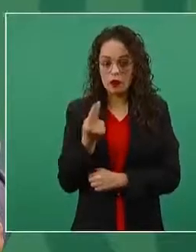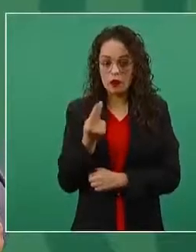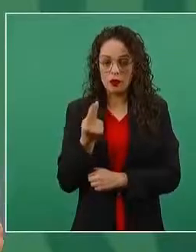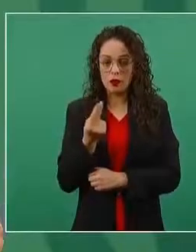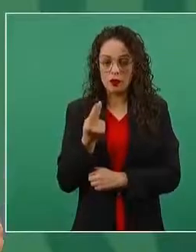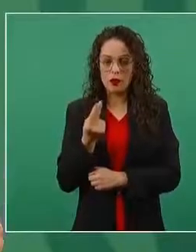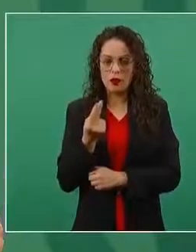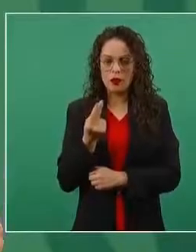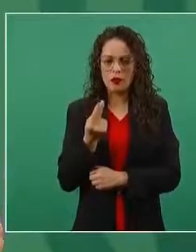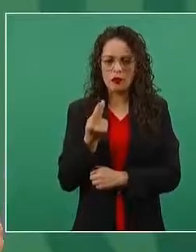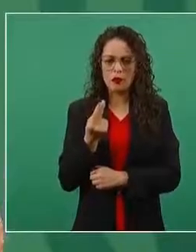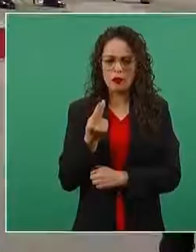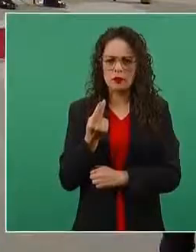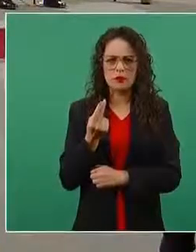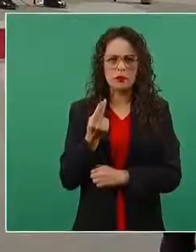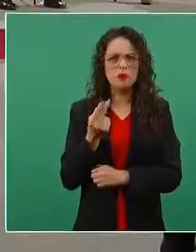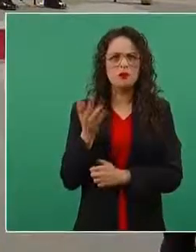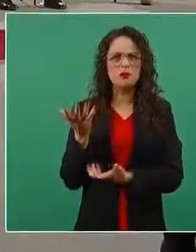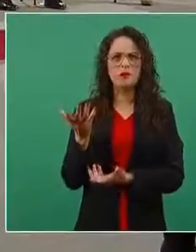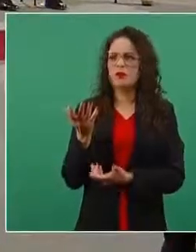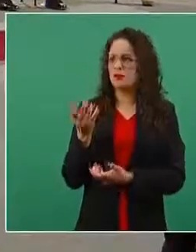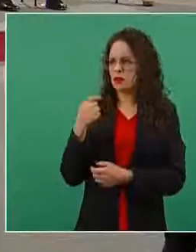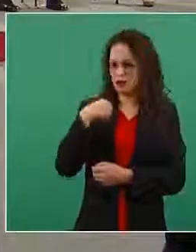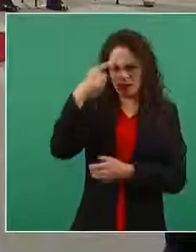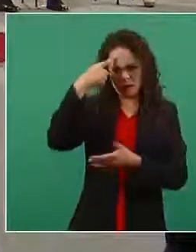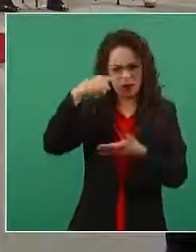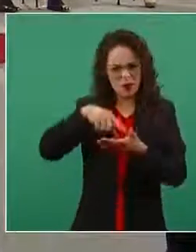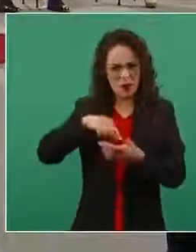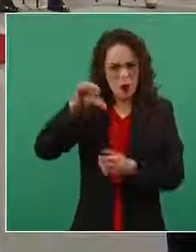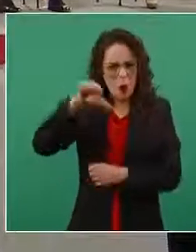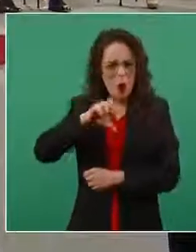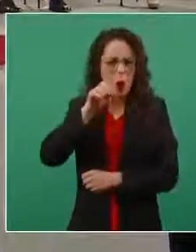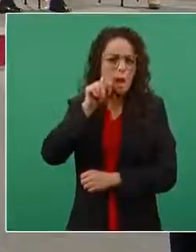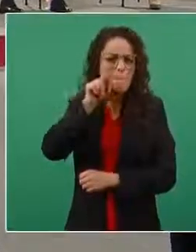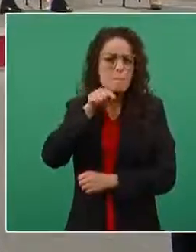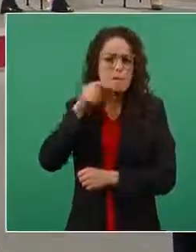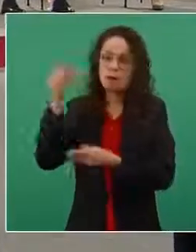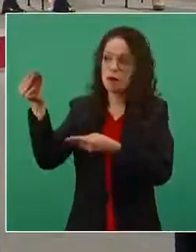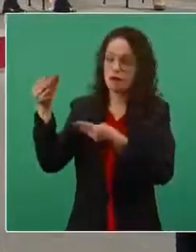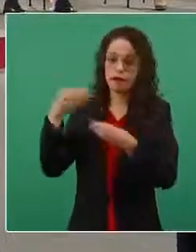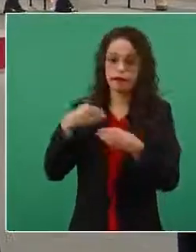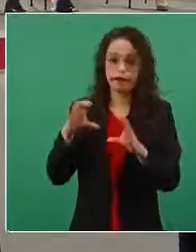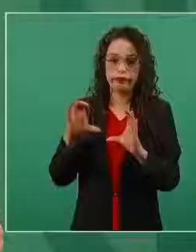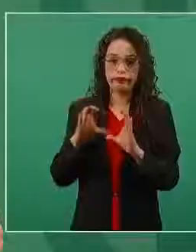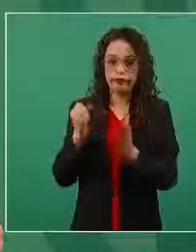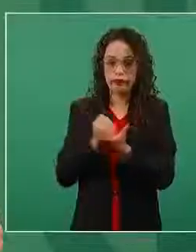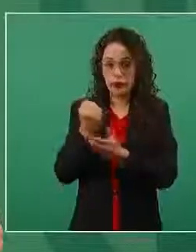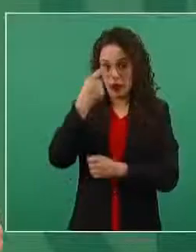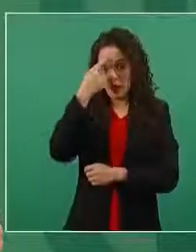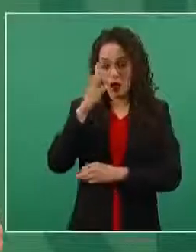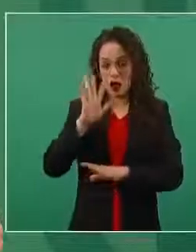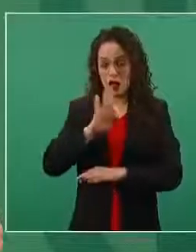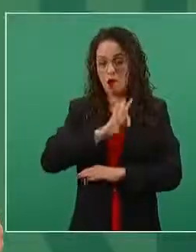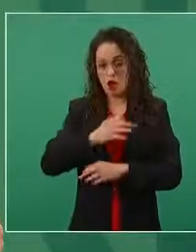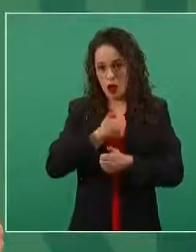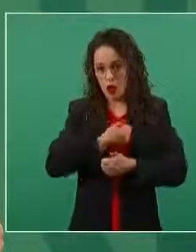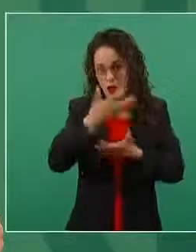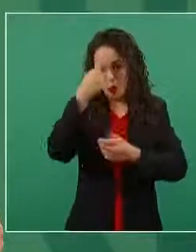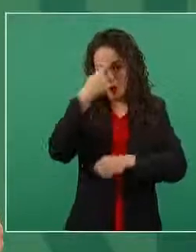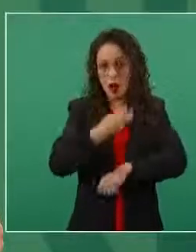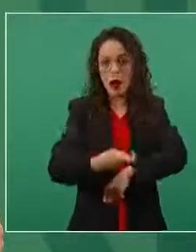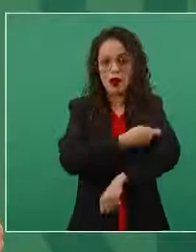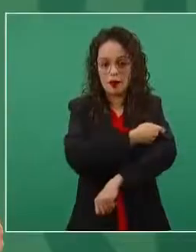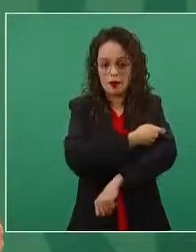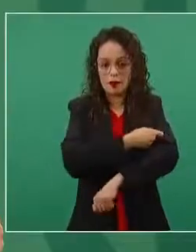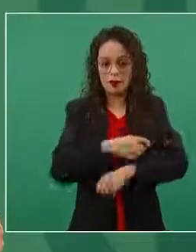que hoy y mañana, ya la certificación para aplicarlas, porque